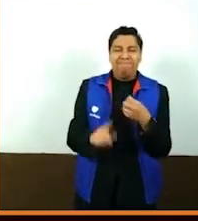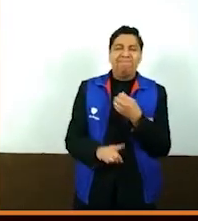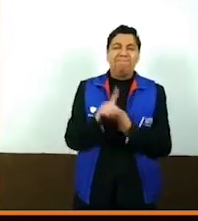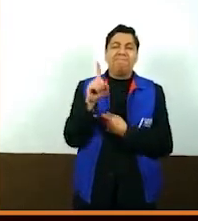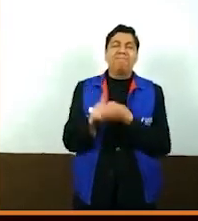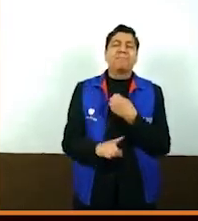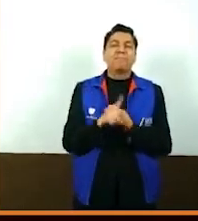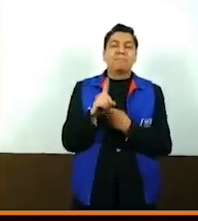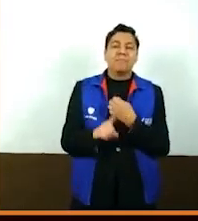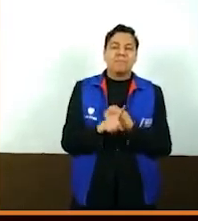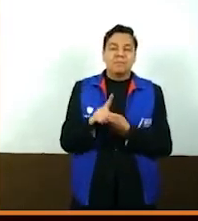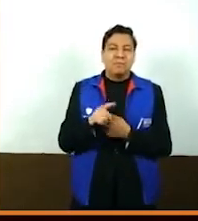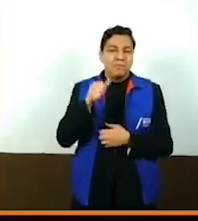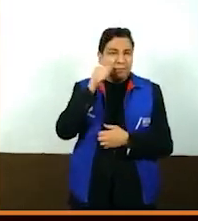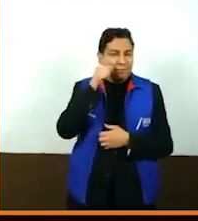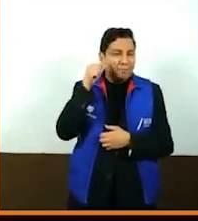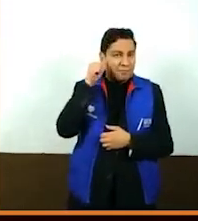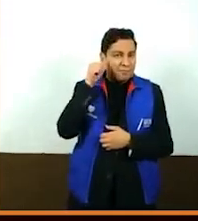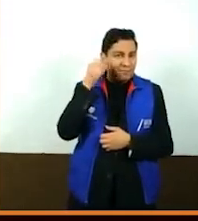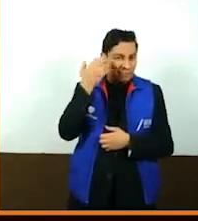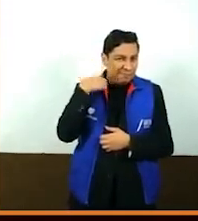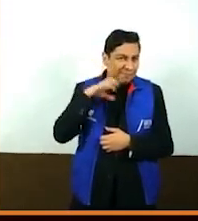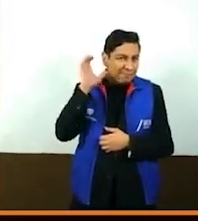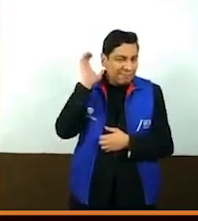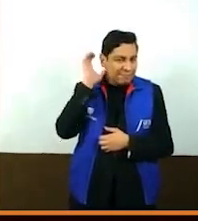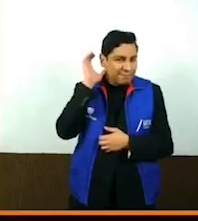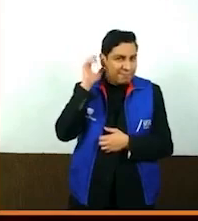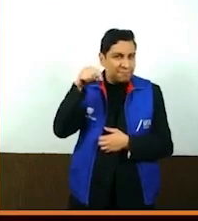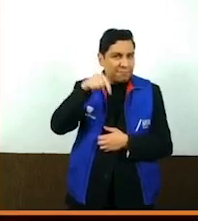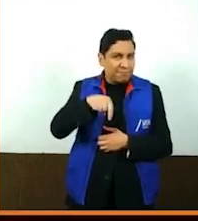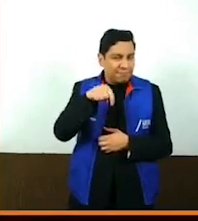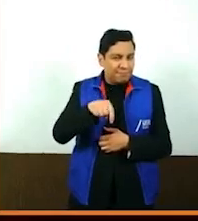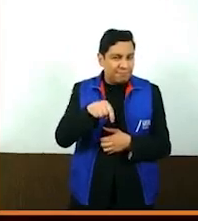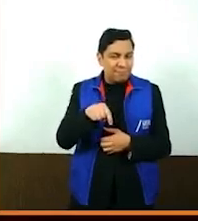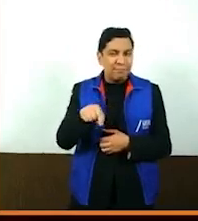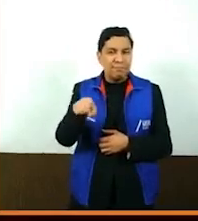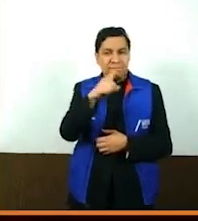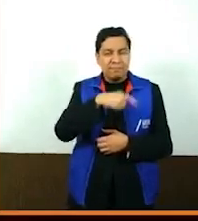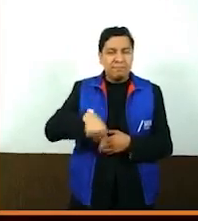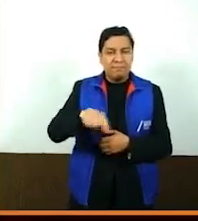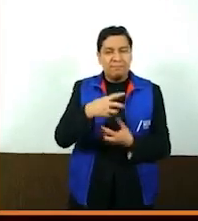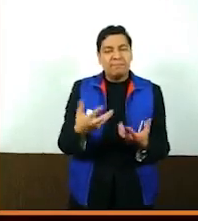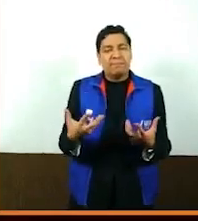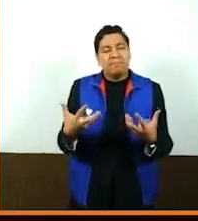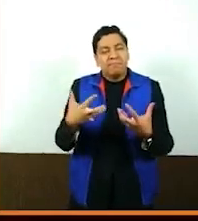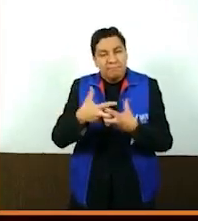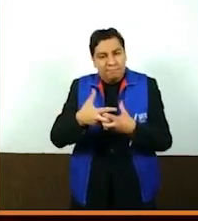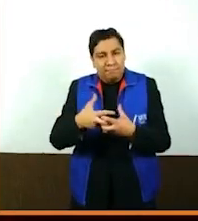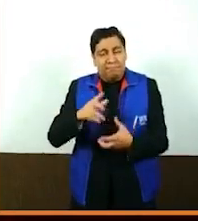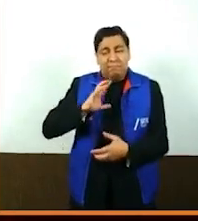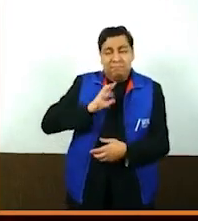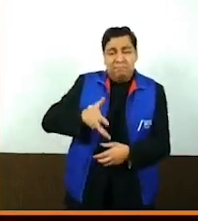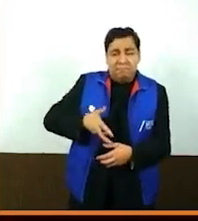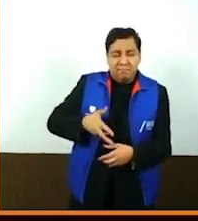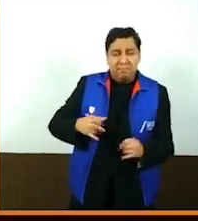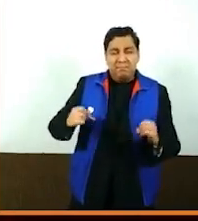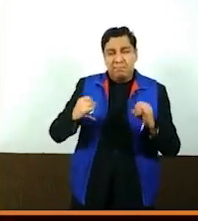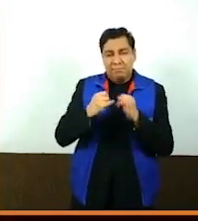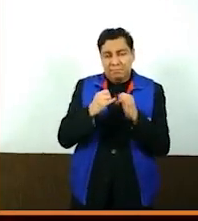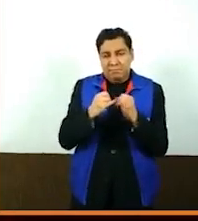los paneles y lo comentaba ayer por la noche, palabras como adaptación, orgullo